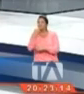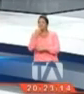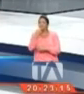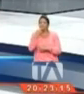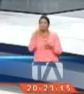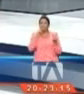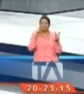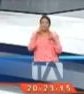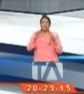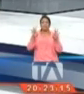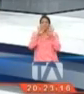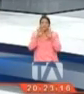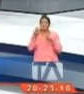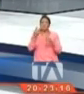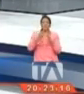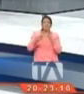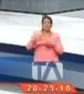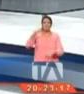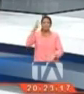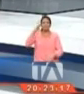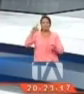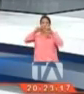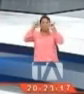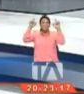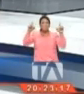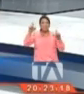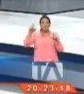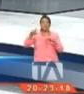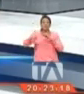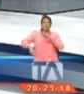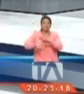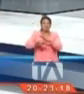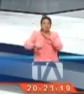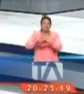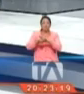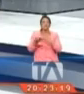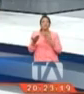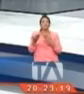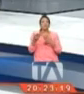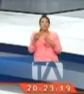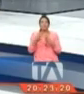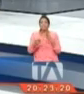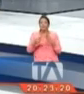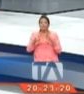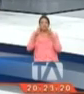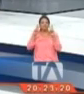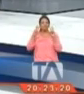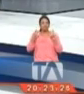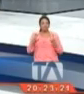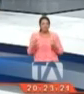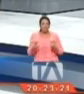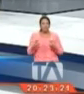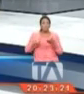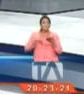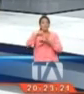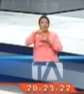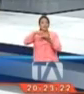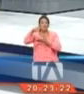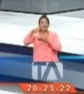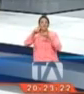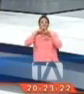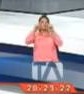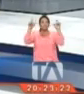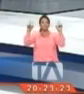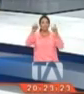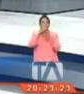Odebrecht. Chiriboga asegura que las transferencias se hicieron en Andorra y que hasta el momento no hay nada que involucre el pago con la